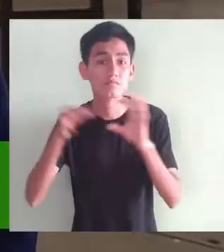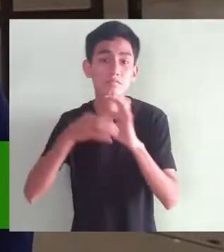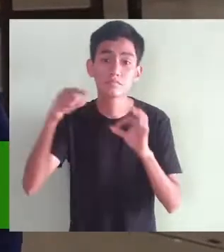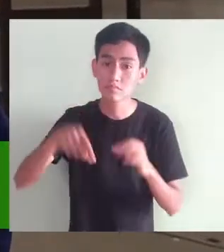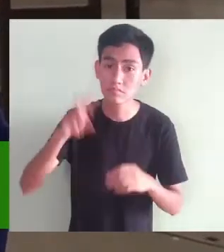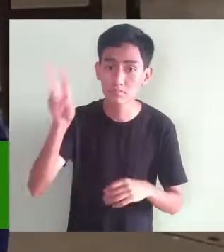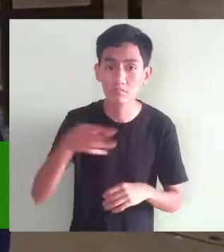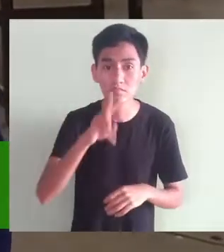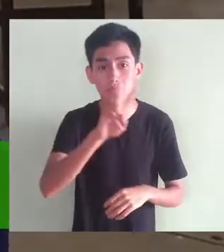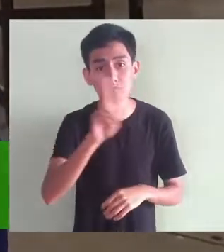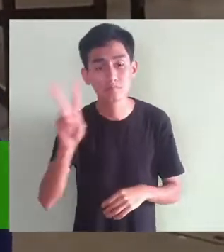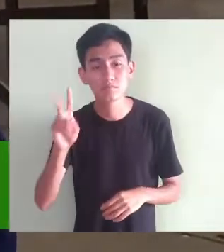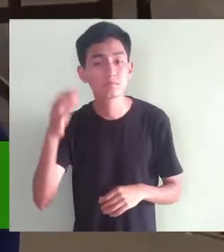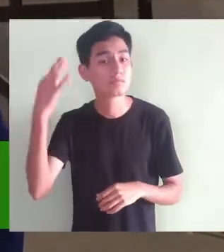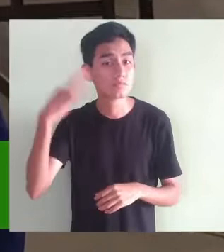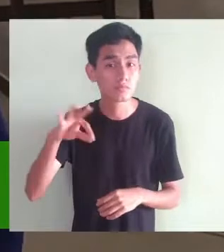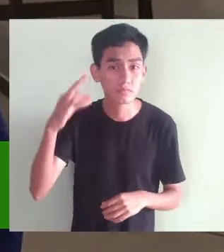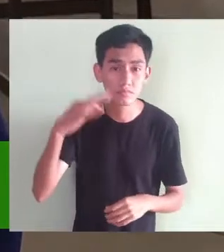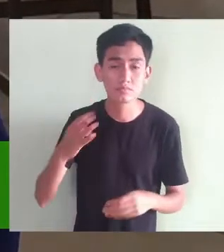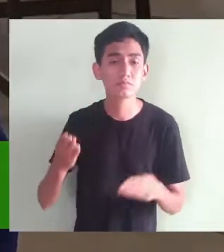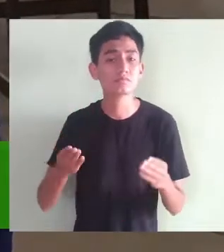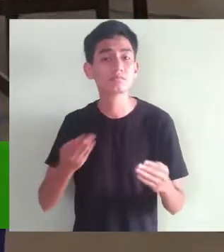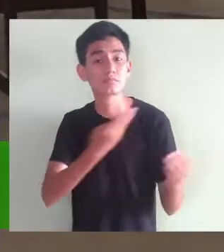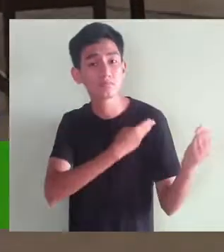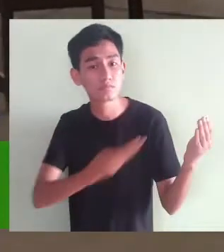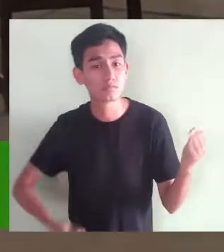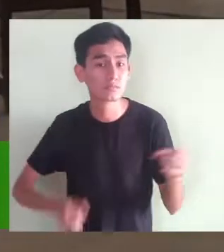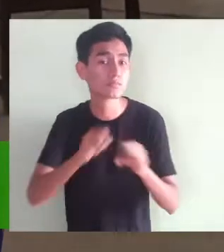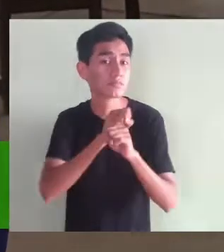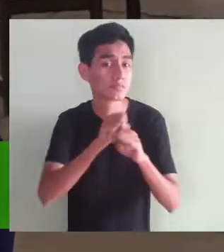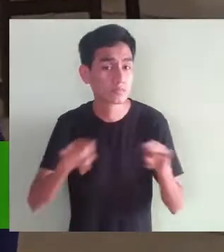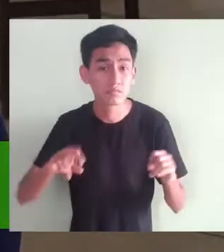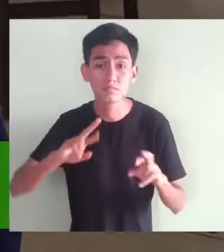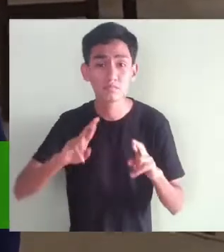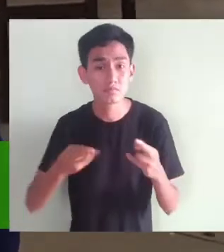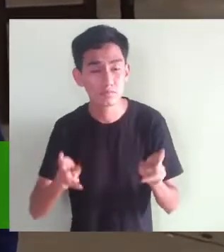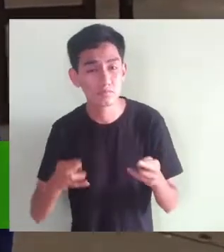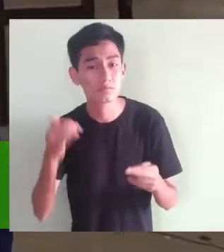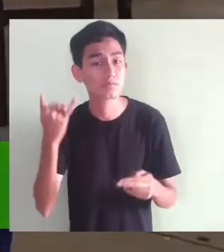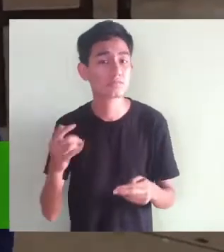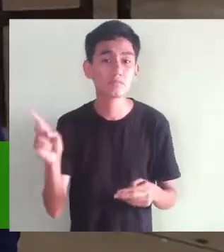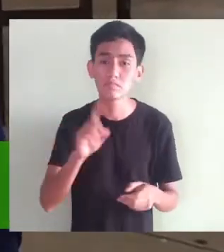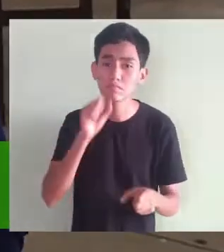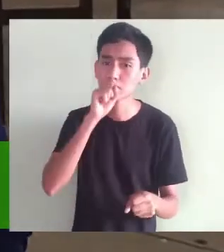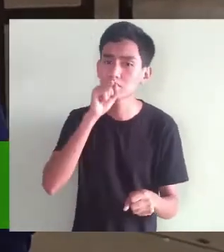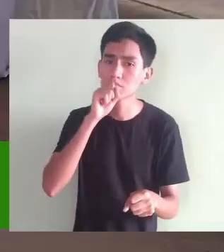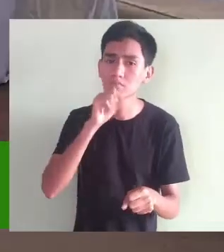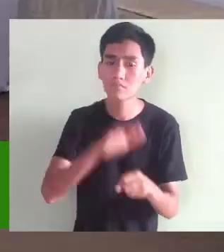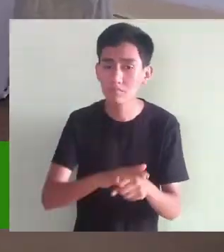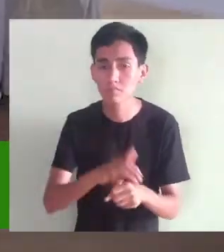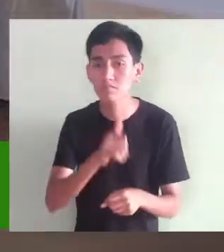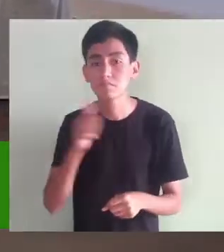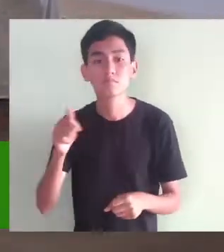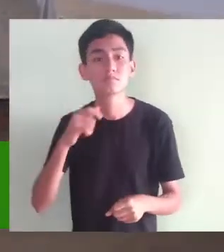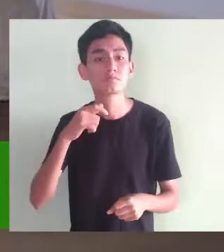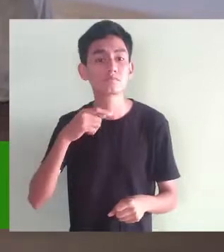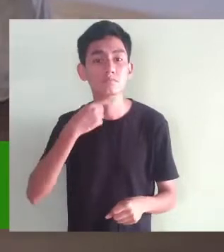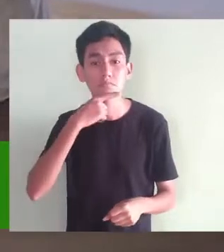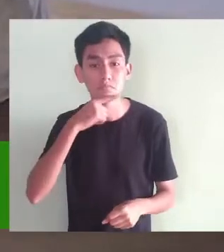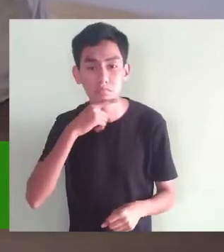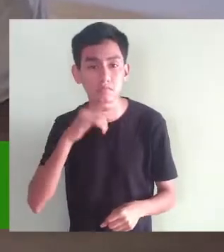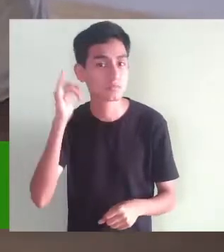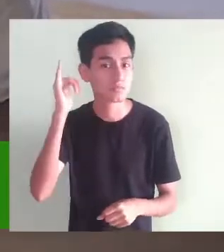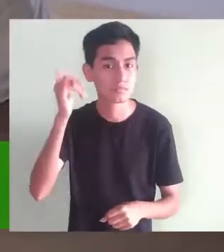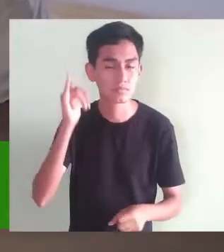con nuestro lema que nos identifica, gobernando sin corrupción y sobre todo no defraudando como mujer yarinense. Finalmente,